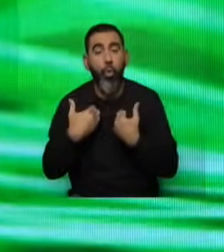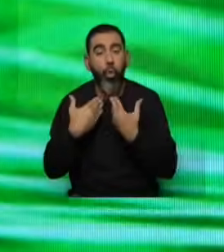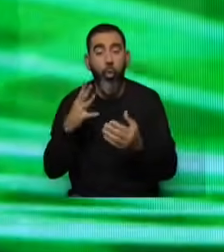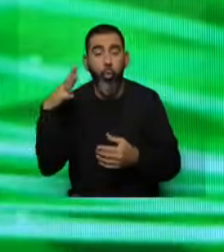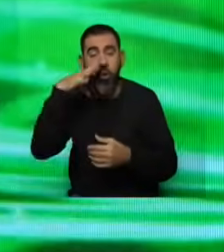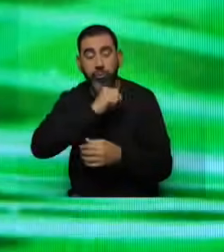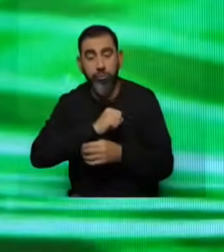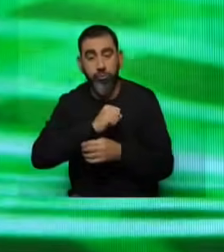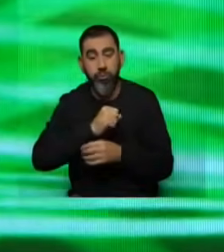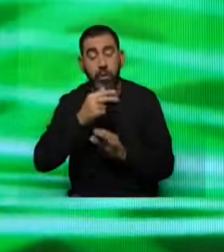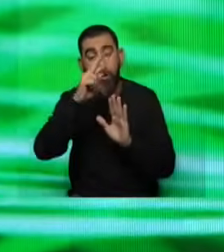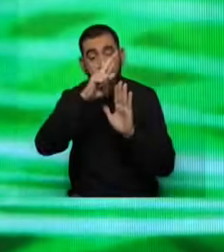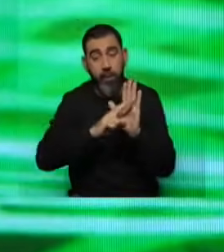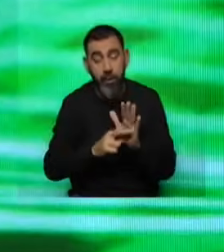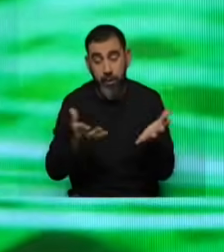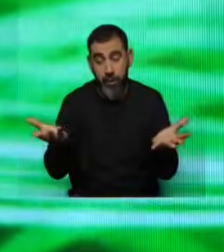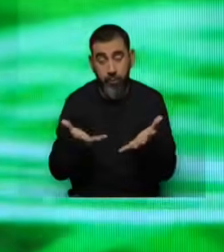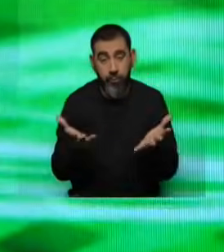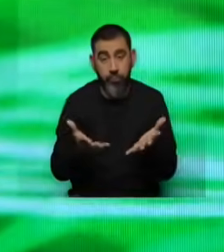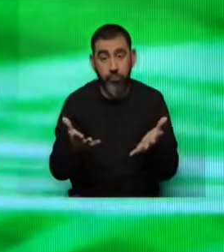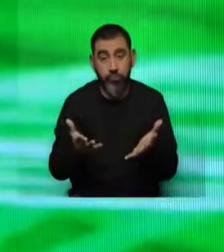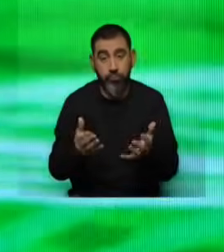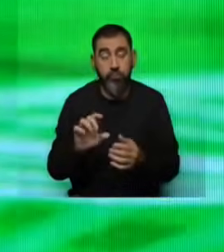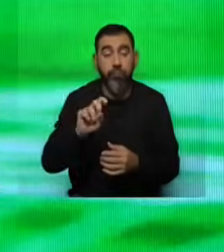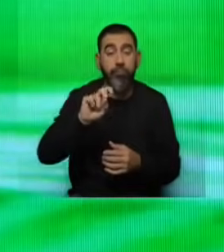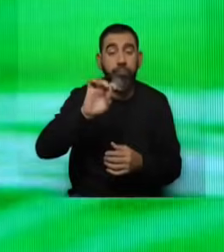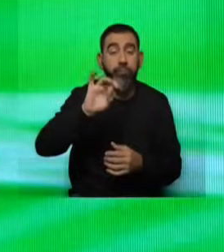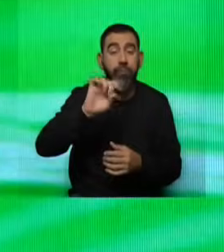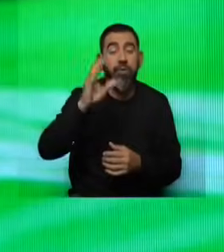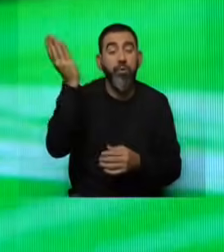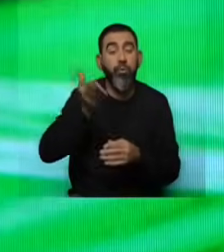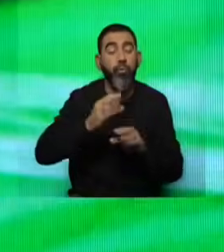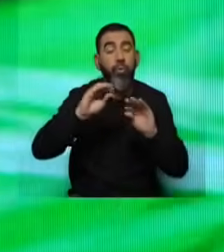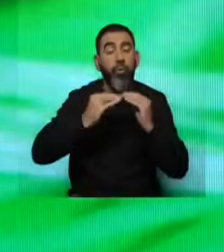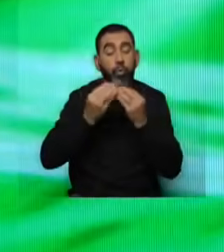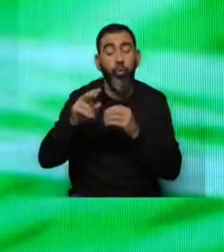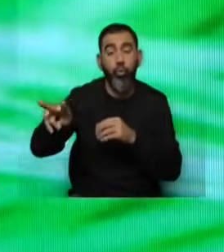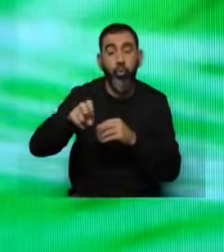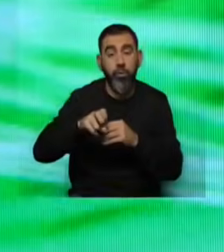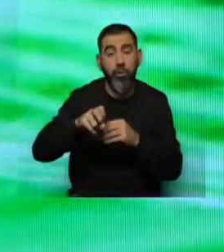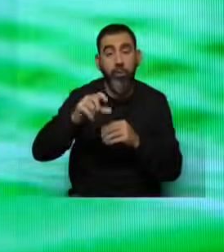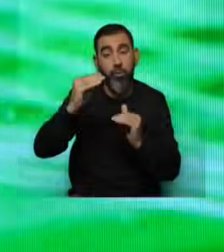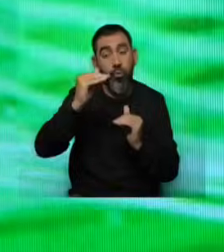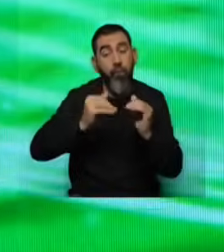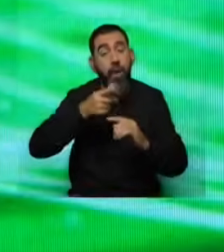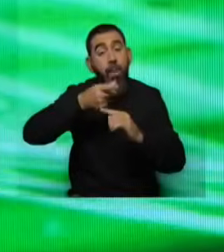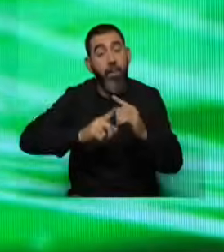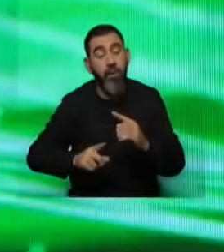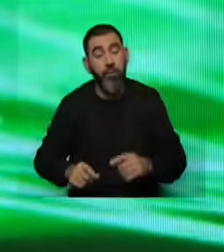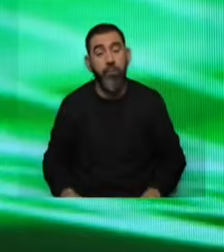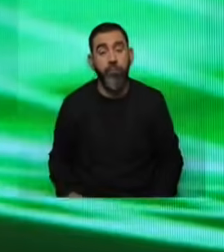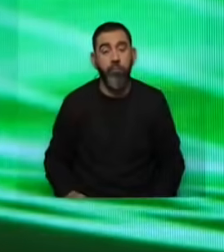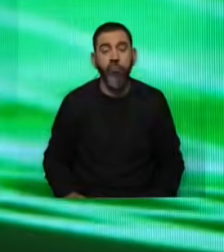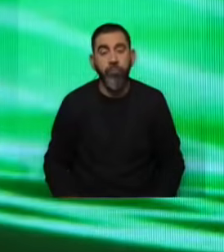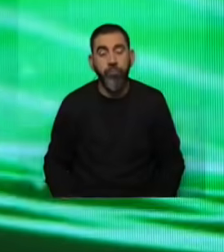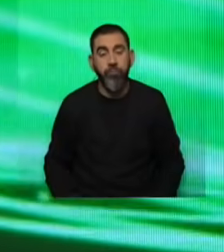anónimas que según la reglamentación actual oxila creo que era el 15% del total de ingreso de los partidos eso baja a la mitad o sea que eso es